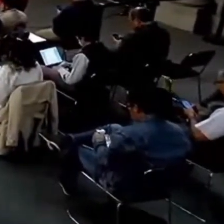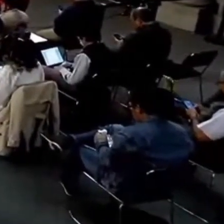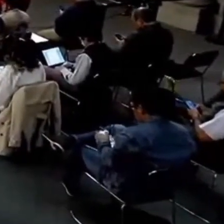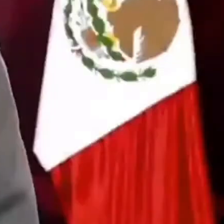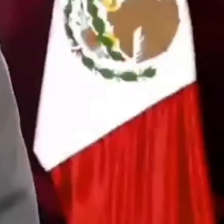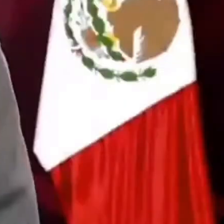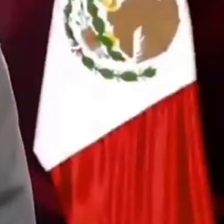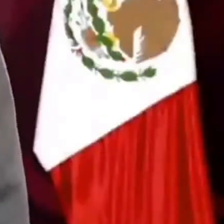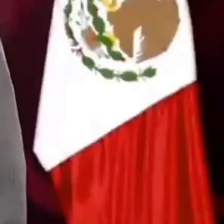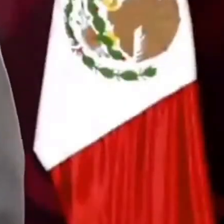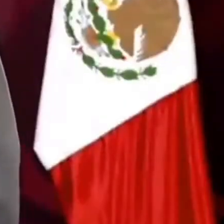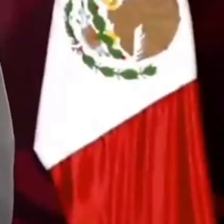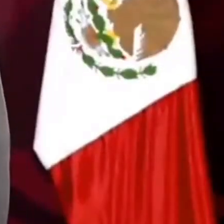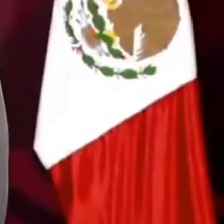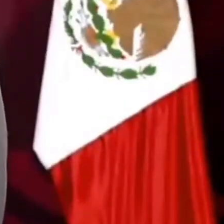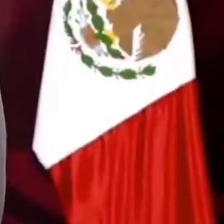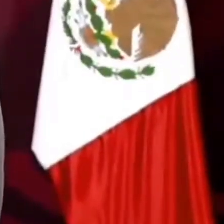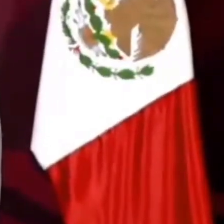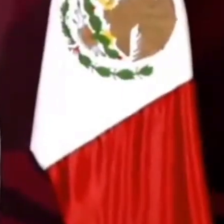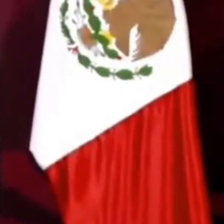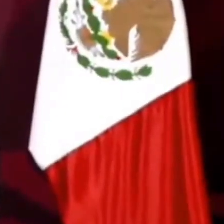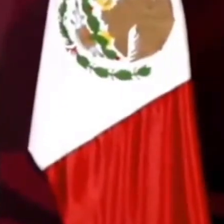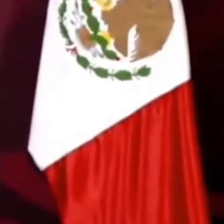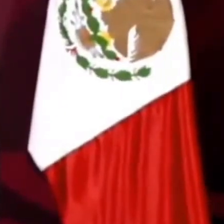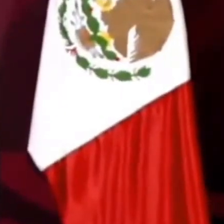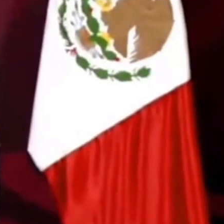y Carranza